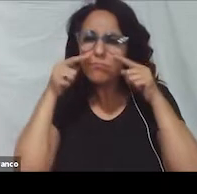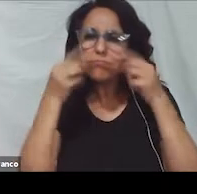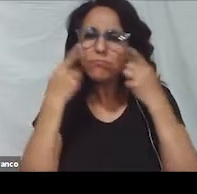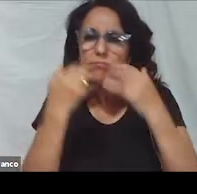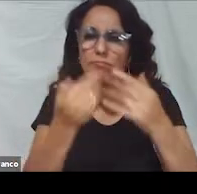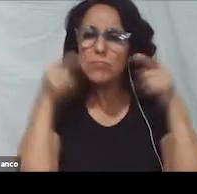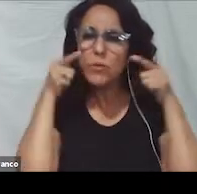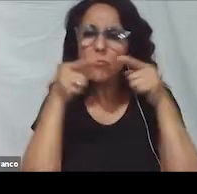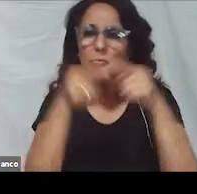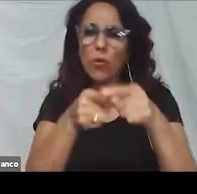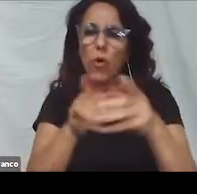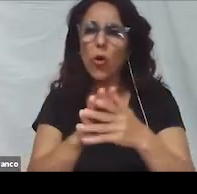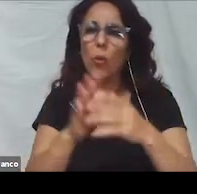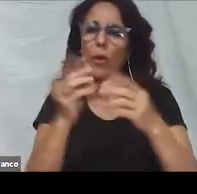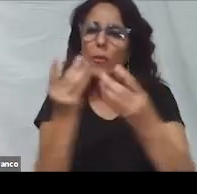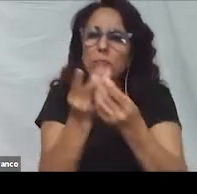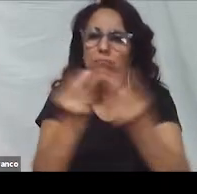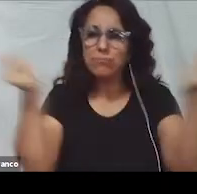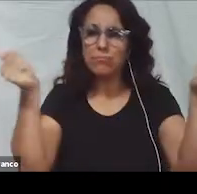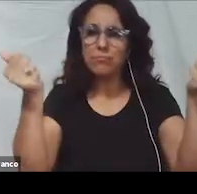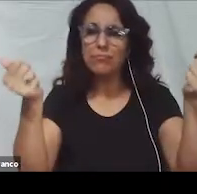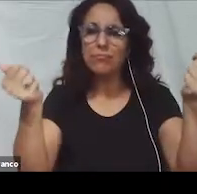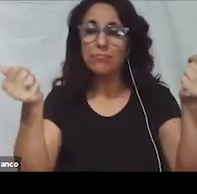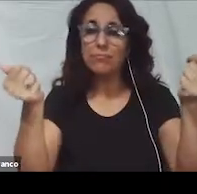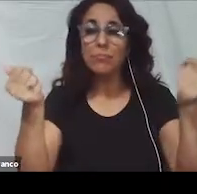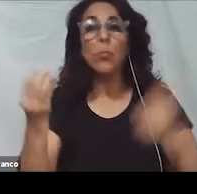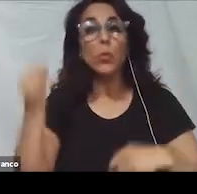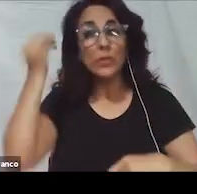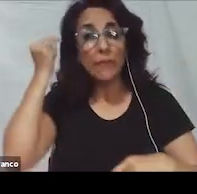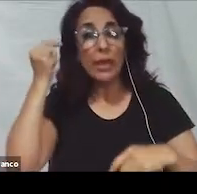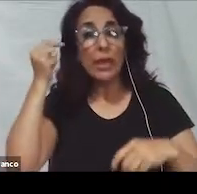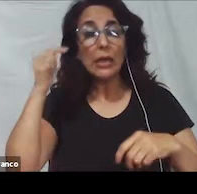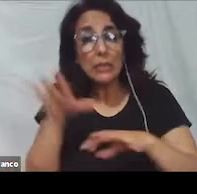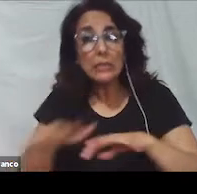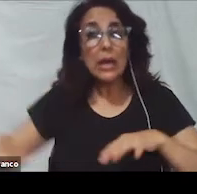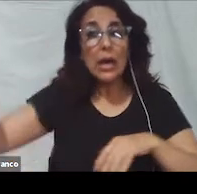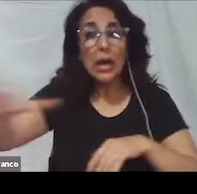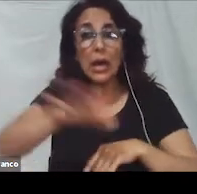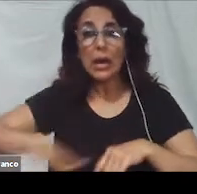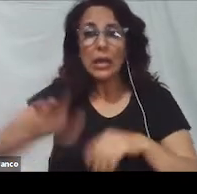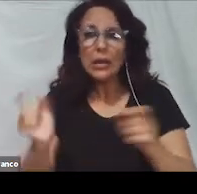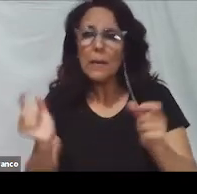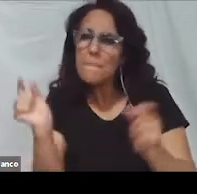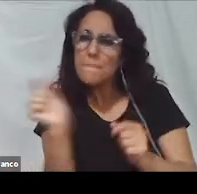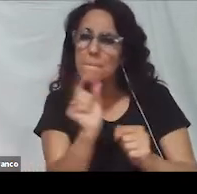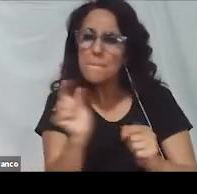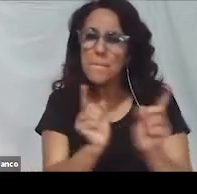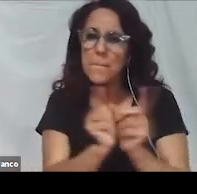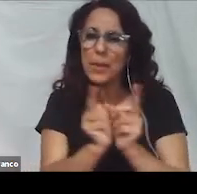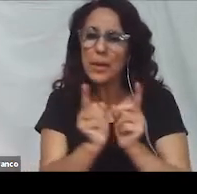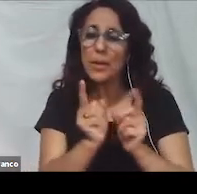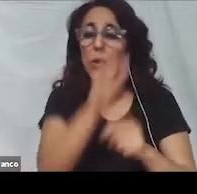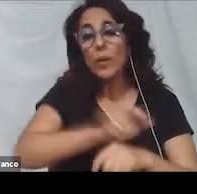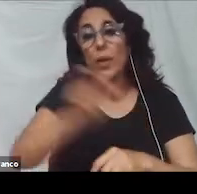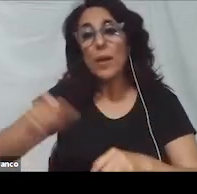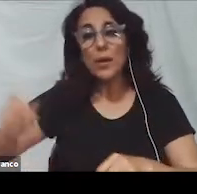para los enlaces y los botones cuando son invisibles. A veces pasa que hay áreas que son accesibles y son muy pequeñitas, entonces